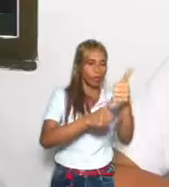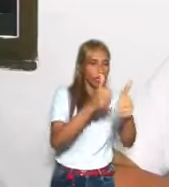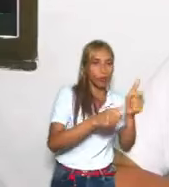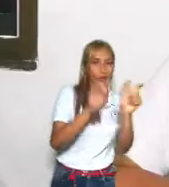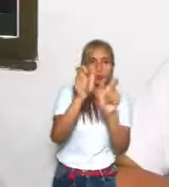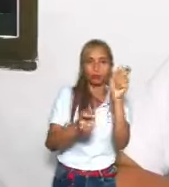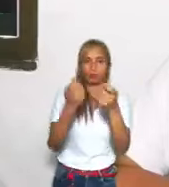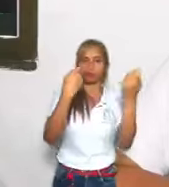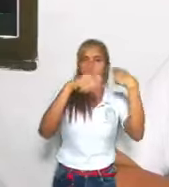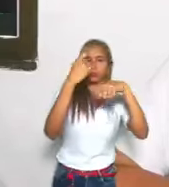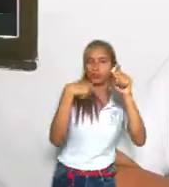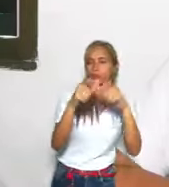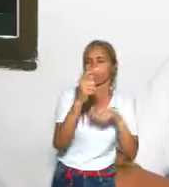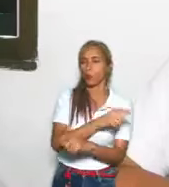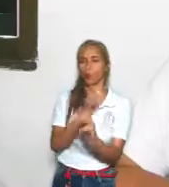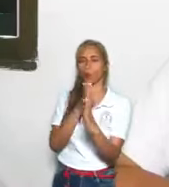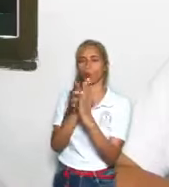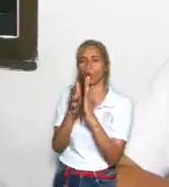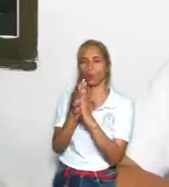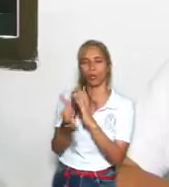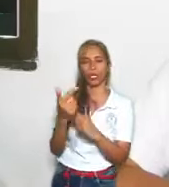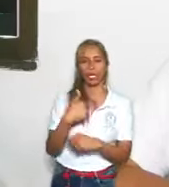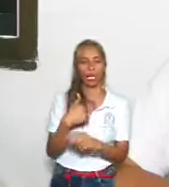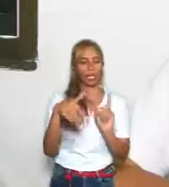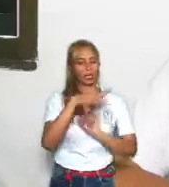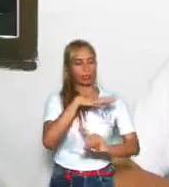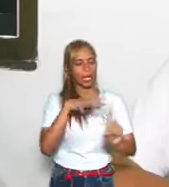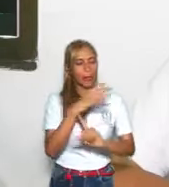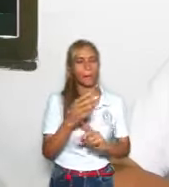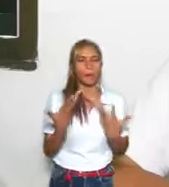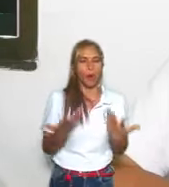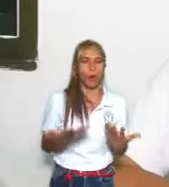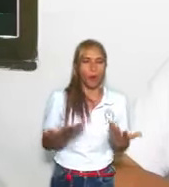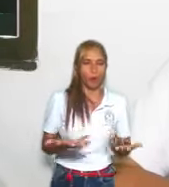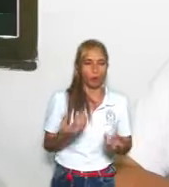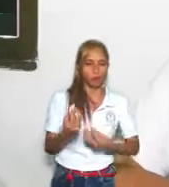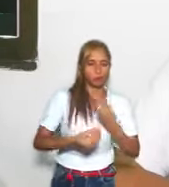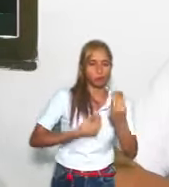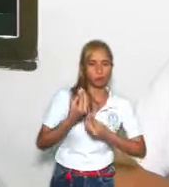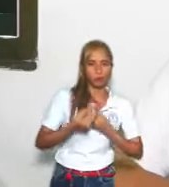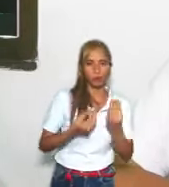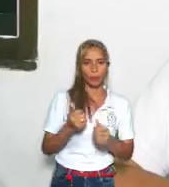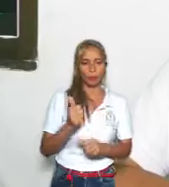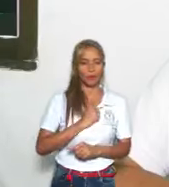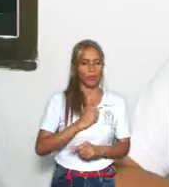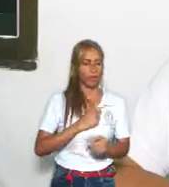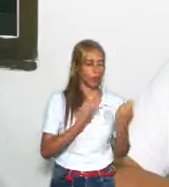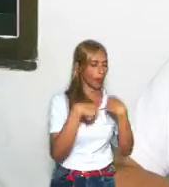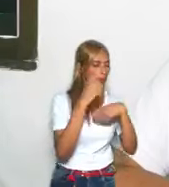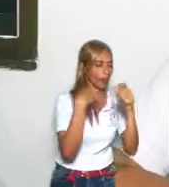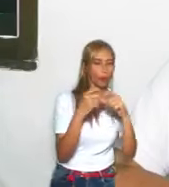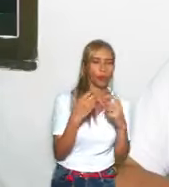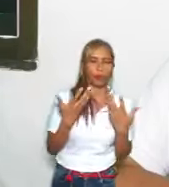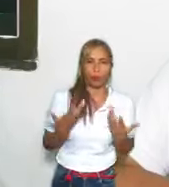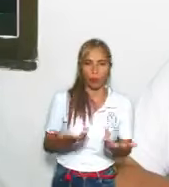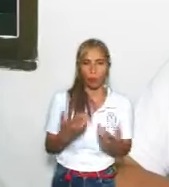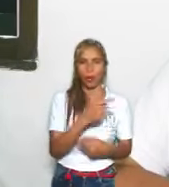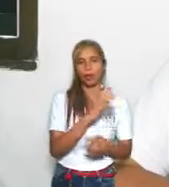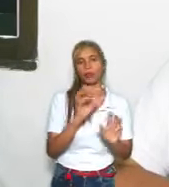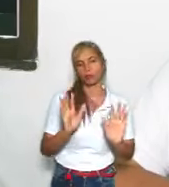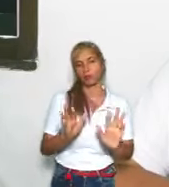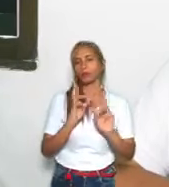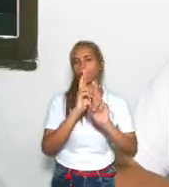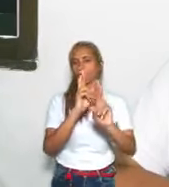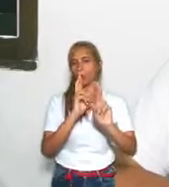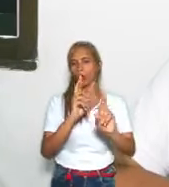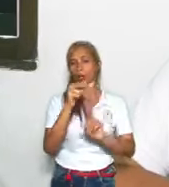un recuento de su realidad, de cómo están ellos viviendo en este momento su dinámica comercial, y que esperamos que obviamente esté fortalecida por esta